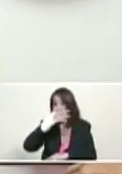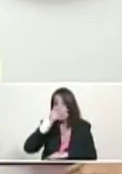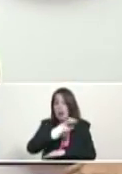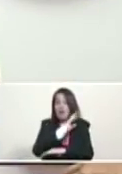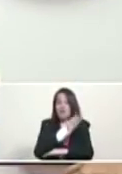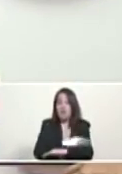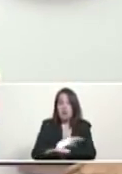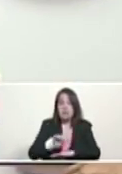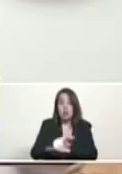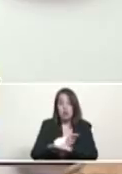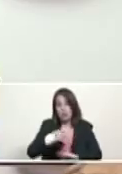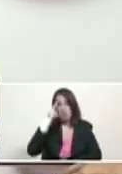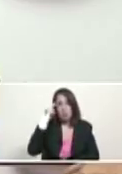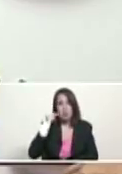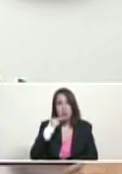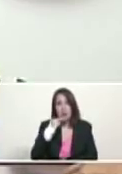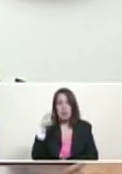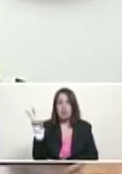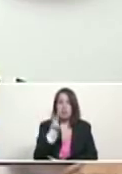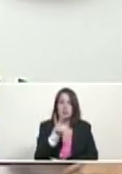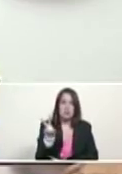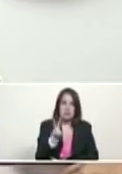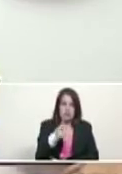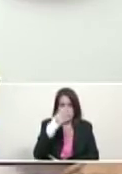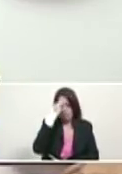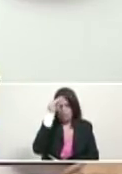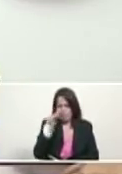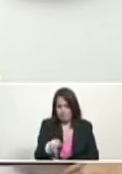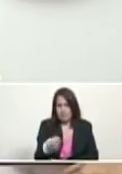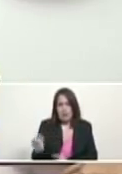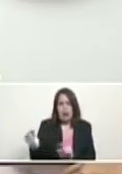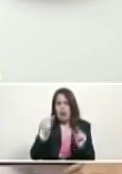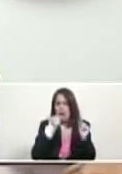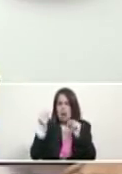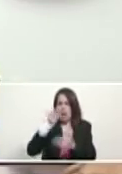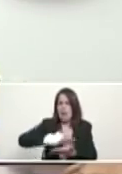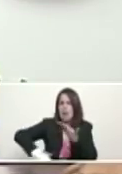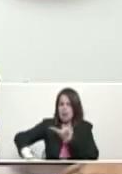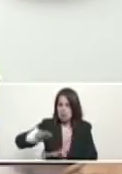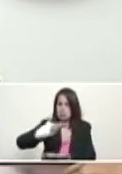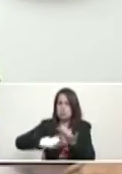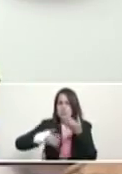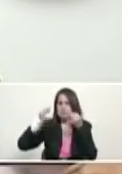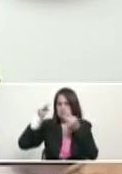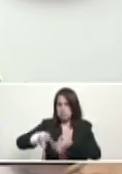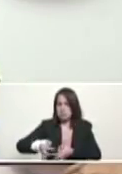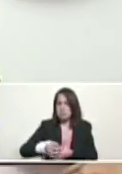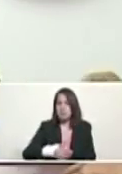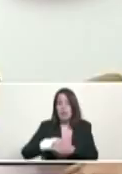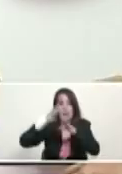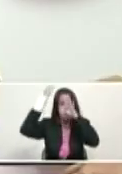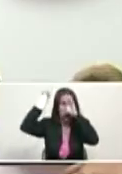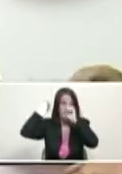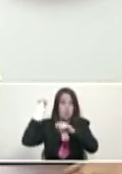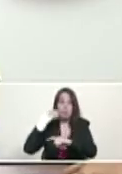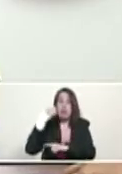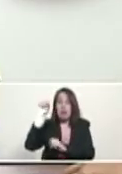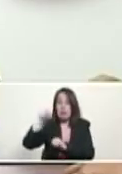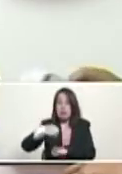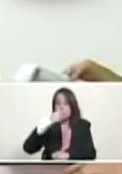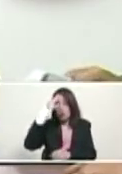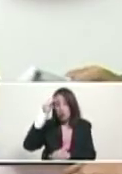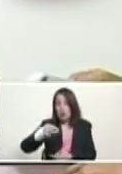bolivarianas de Venezuela. Creo en la negociación. Creo en la diplomacia, porque creo en la